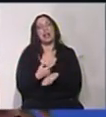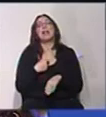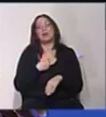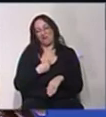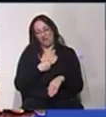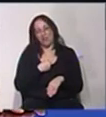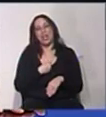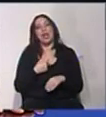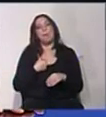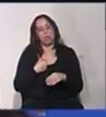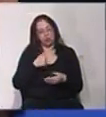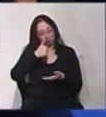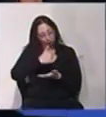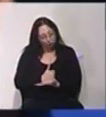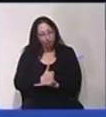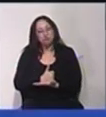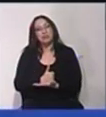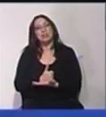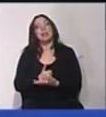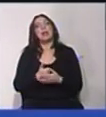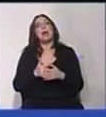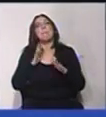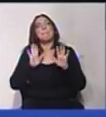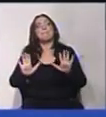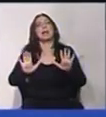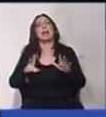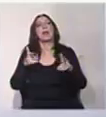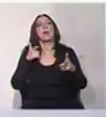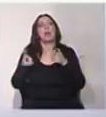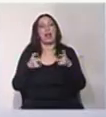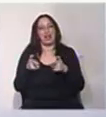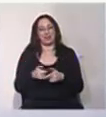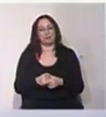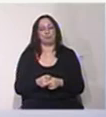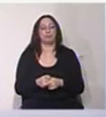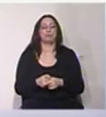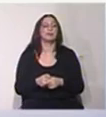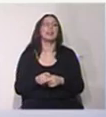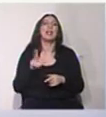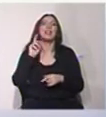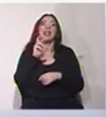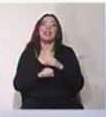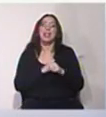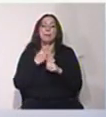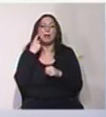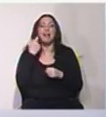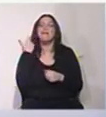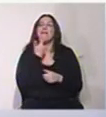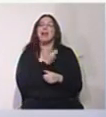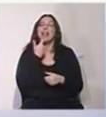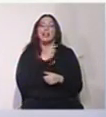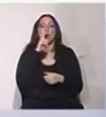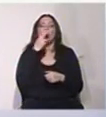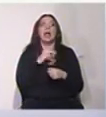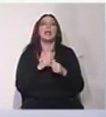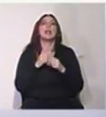porque estuvimos allí, pudimos parar las balas, ¿no? Claro. Silvia, desde tu experiencia, ¿no? 30 años, ¿qué hace falta en Uruguay para que se pueda?